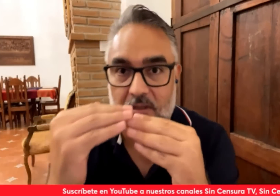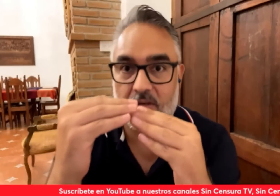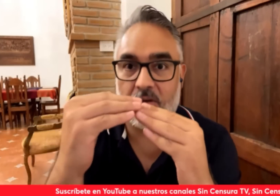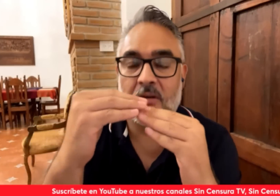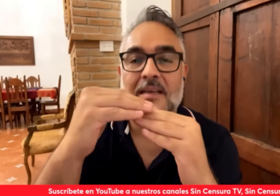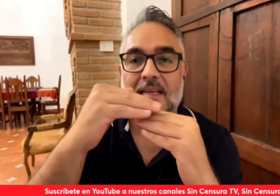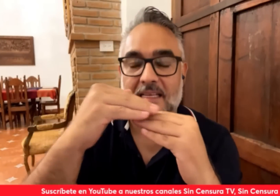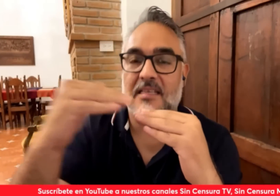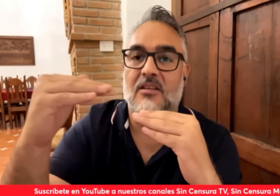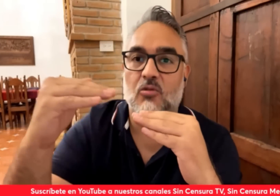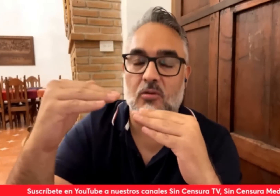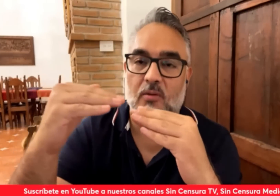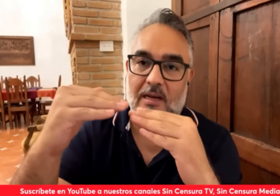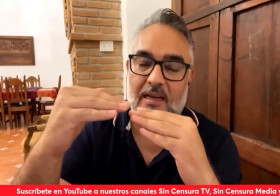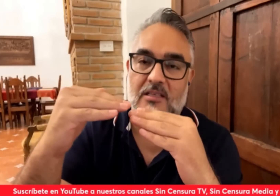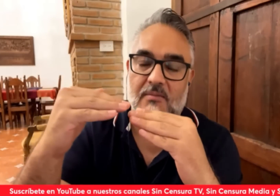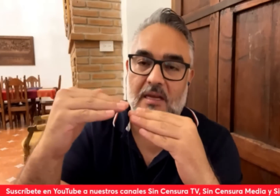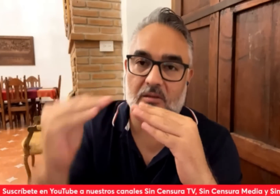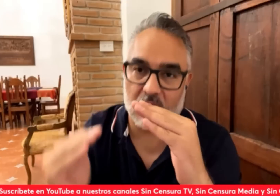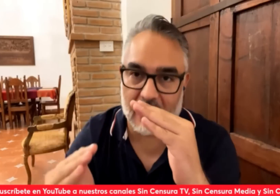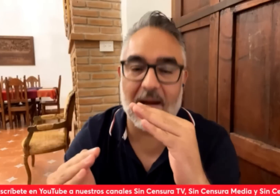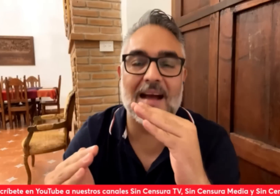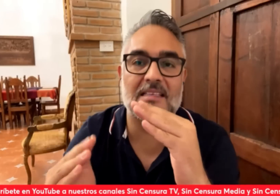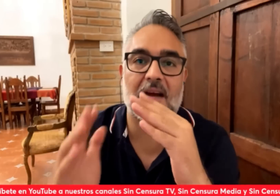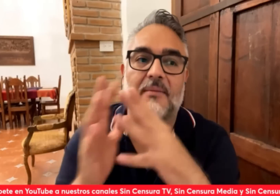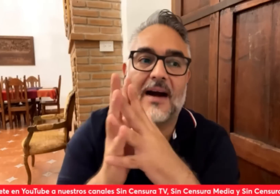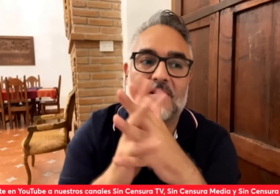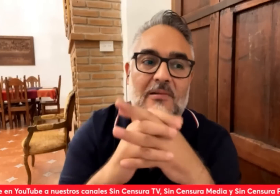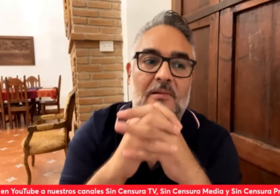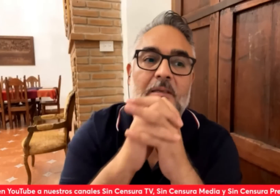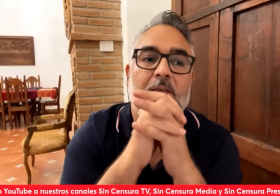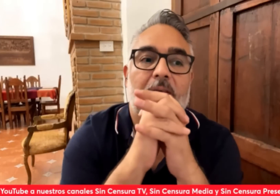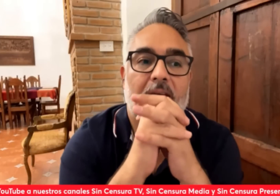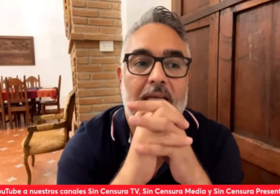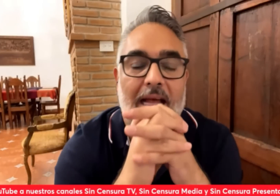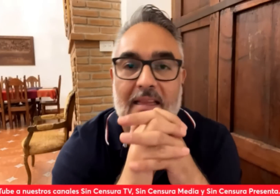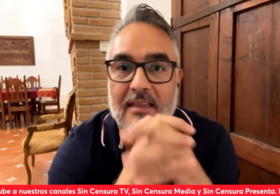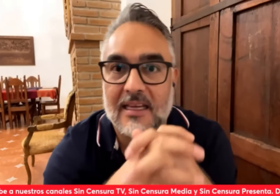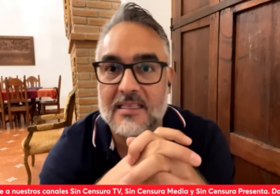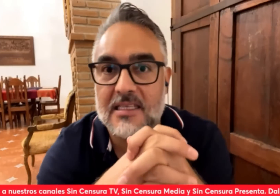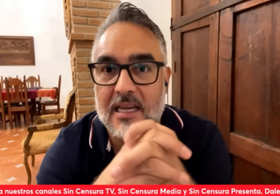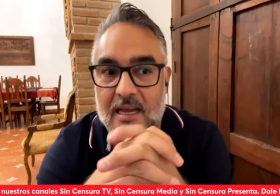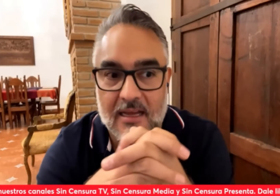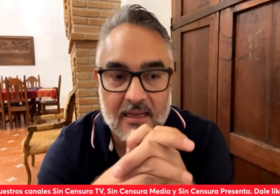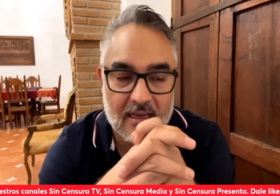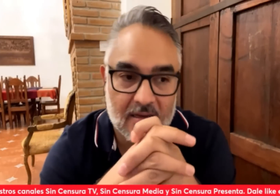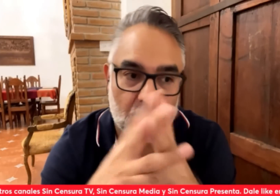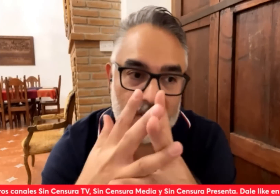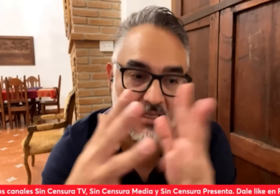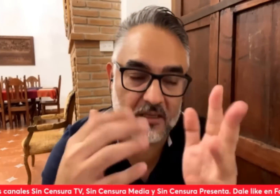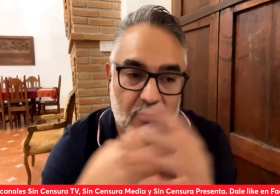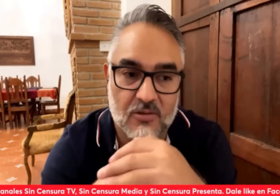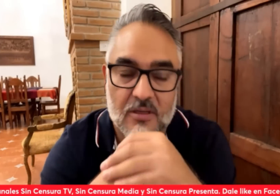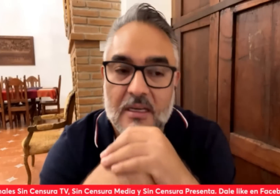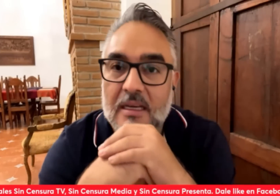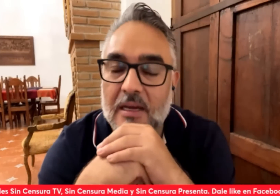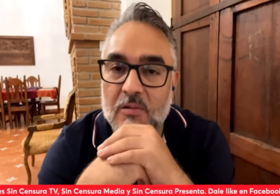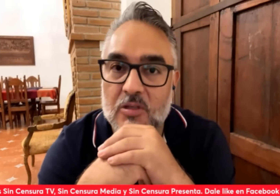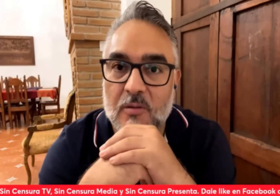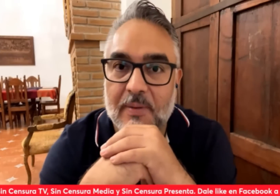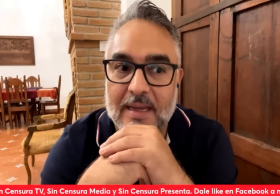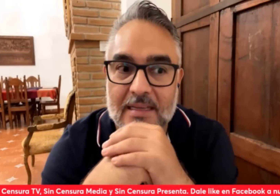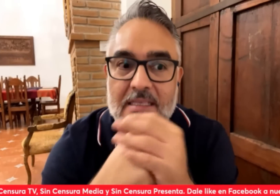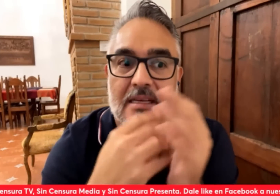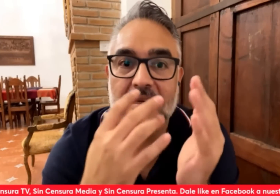mejorando la situación, que se detuvo el crecimiento, que va hacia abajo la tendencia en homicidios